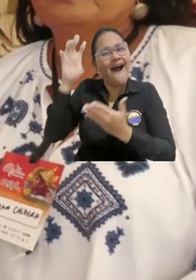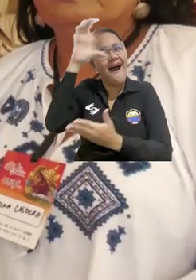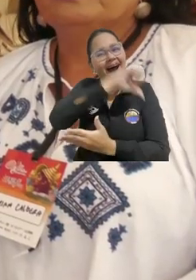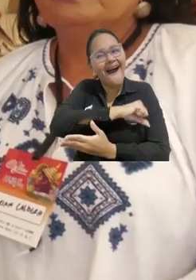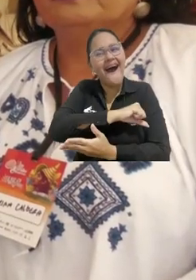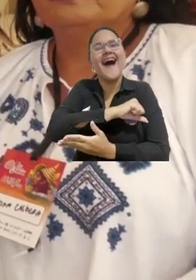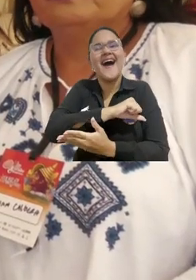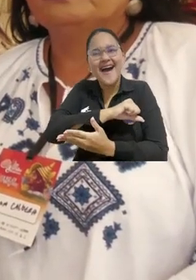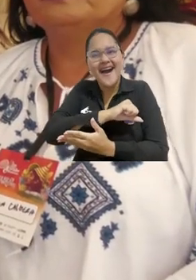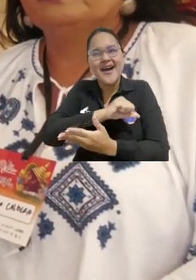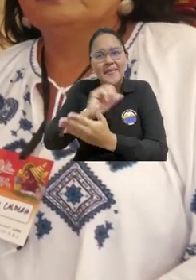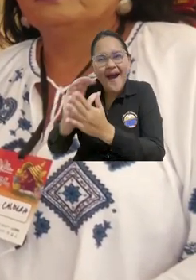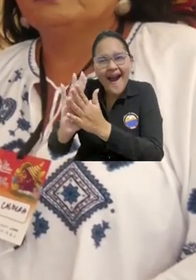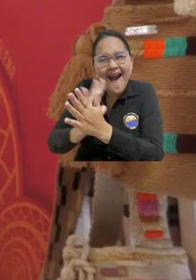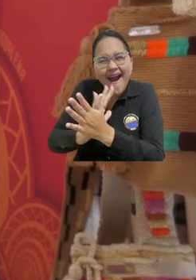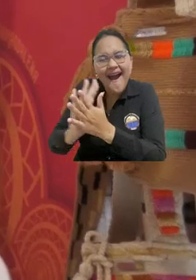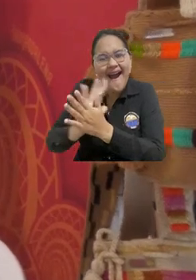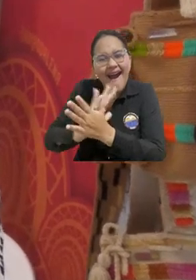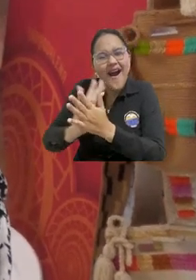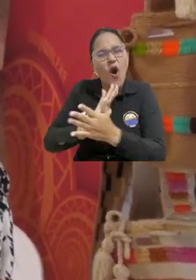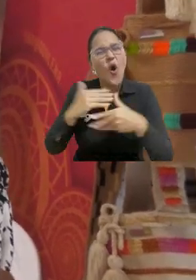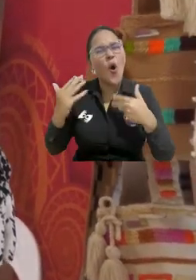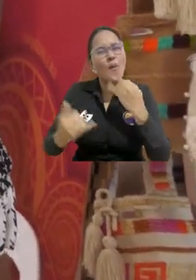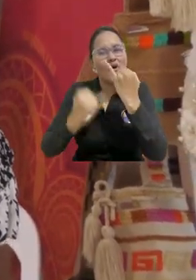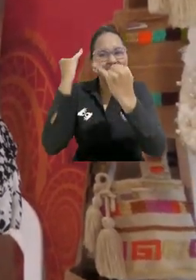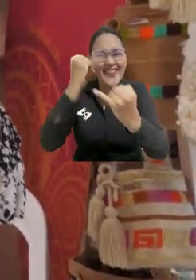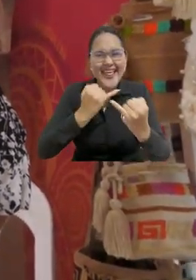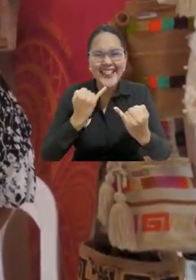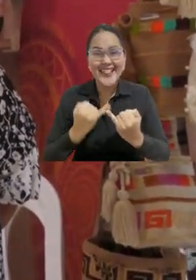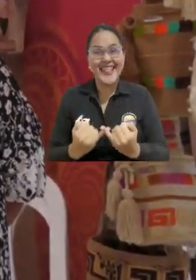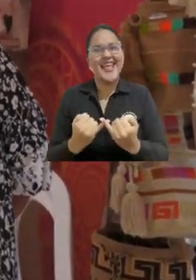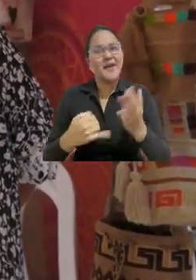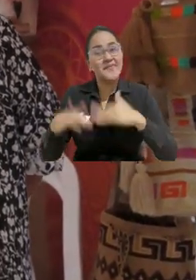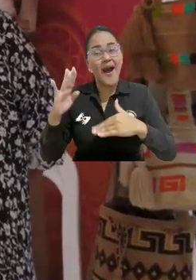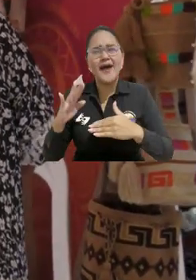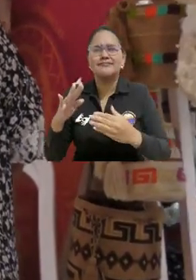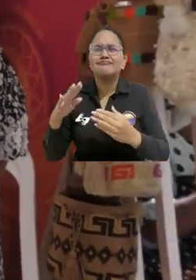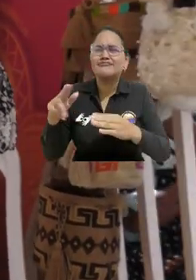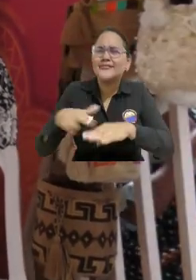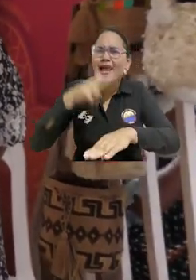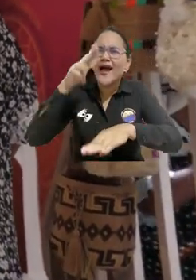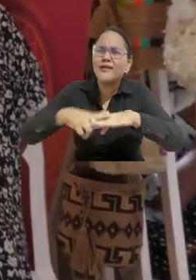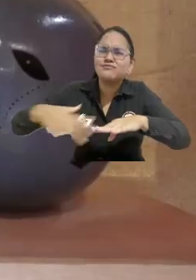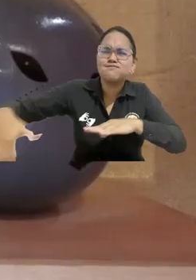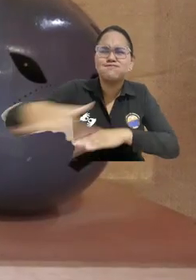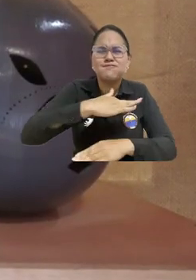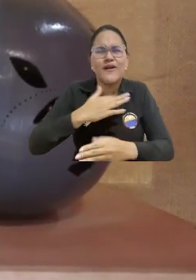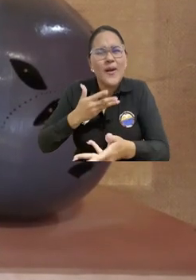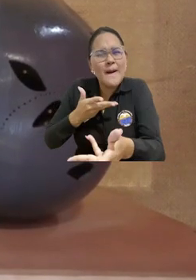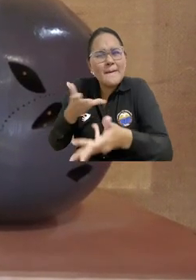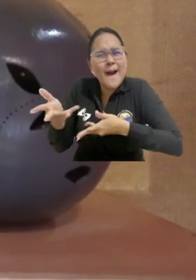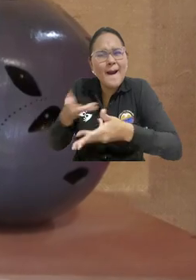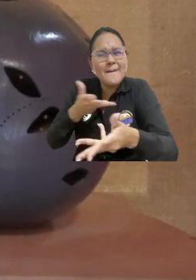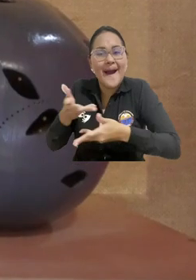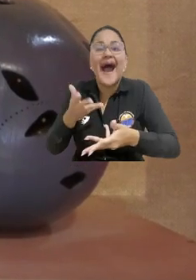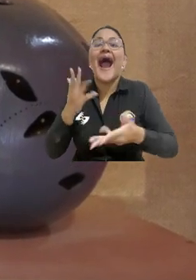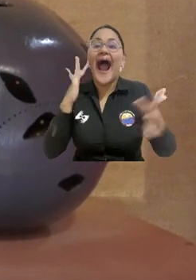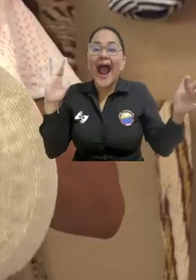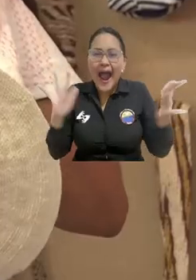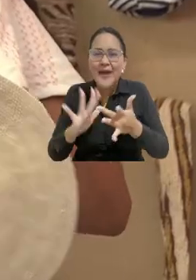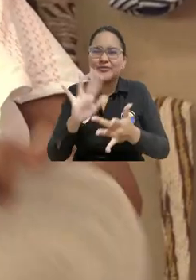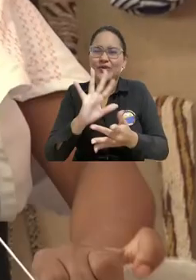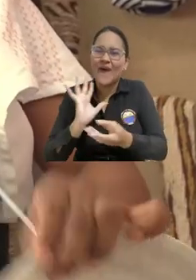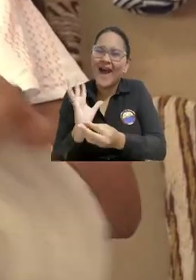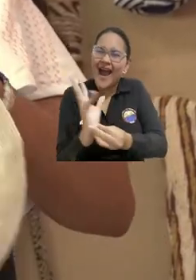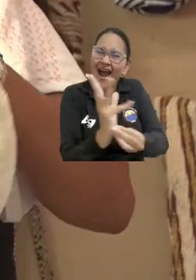tejidos, nos hablan acerca de la importancia de preservar la identidad, de la relación armónica con la naturaleza, porque precisamente la artesanía hace eso, poner